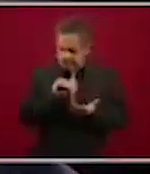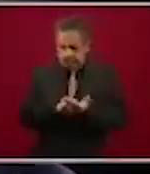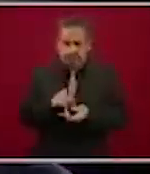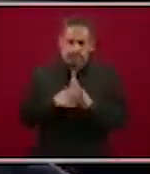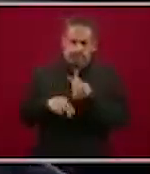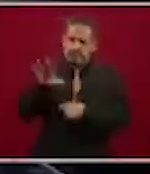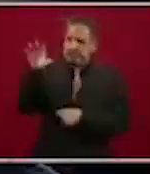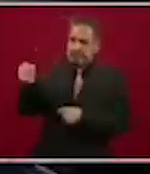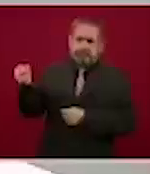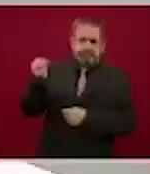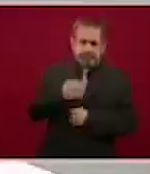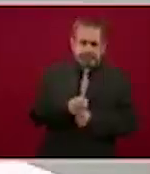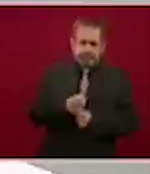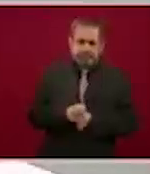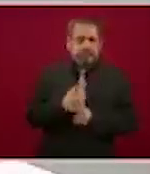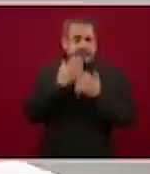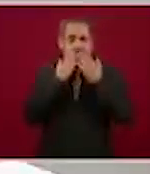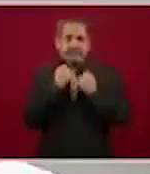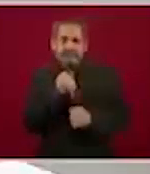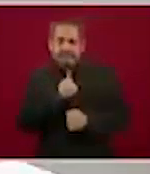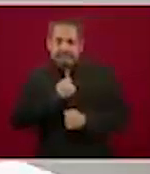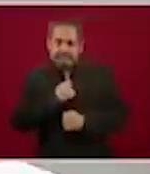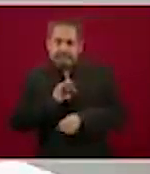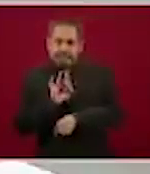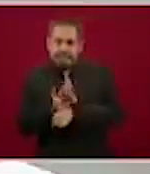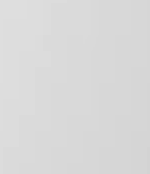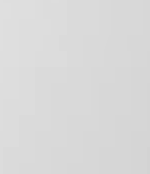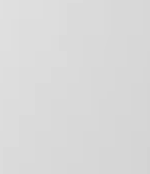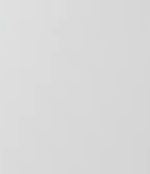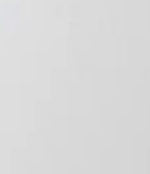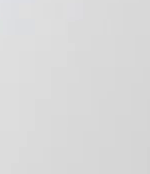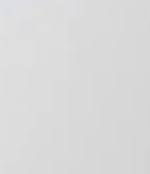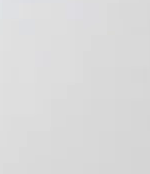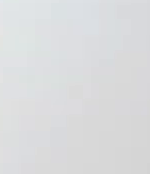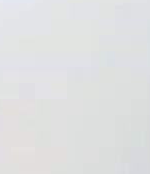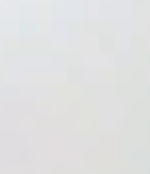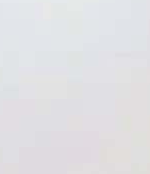para el ejército y 500 millones de pesos a la marina